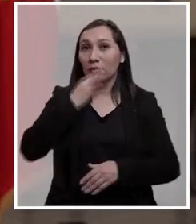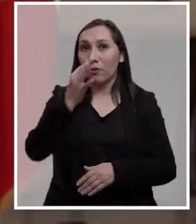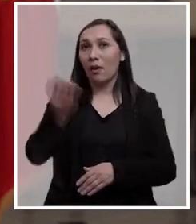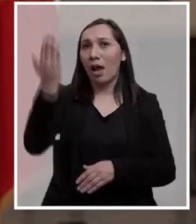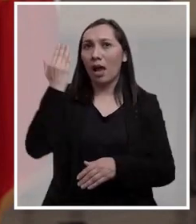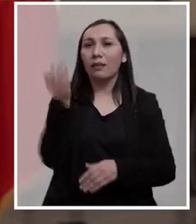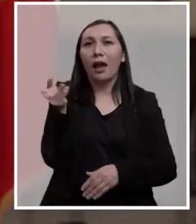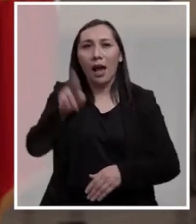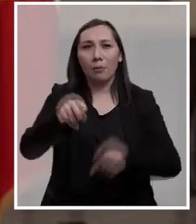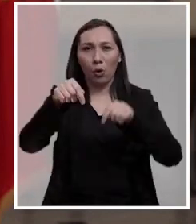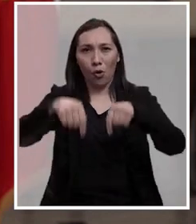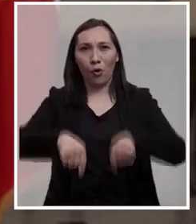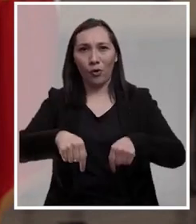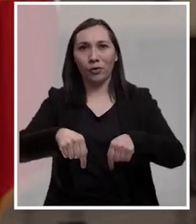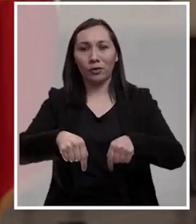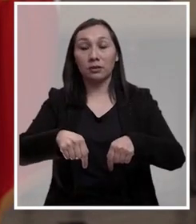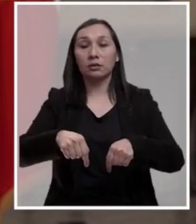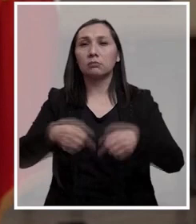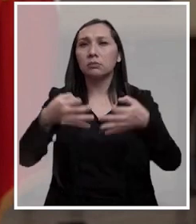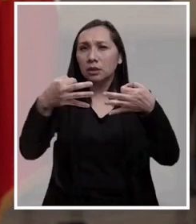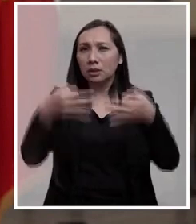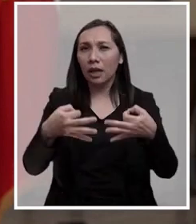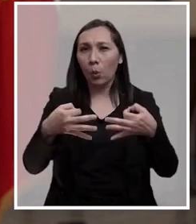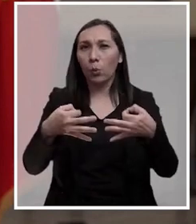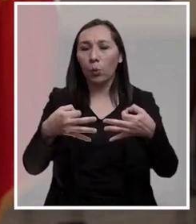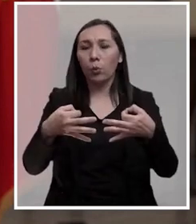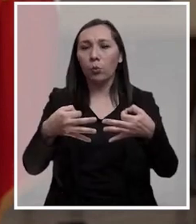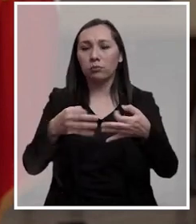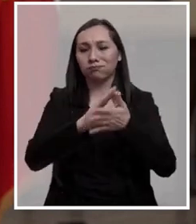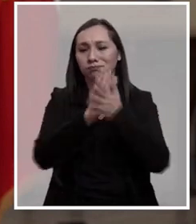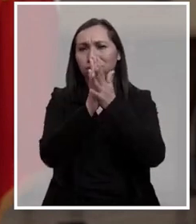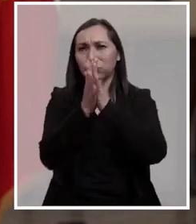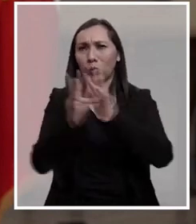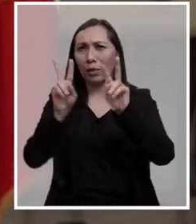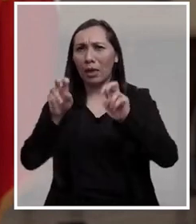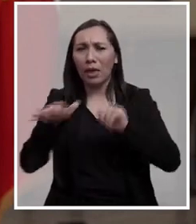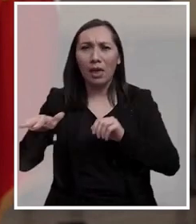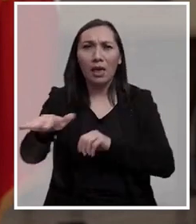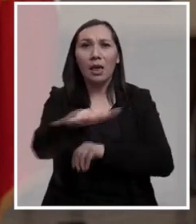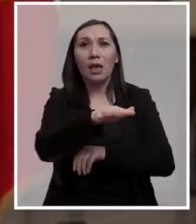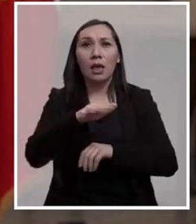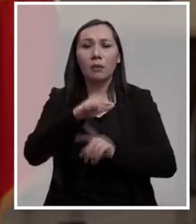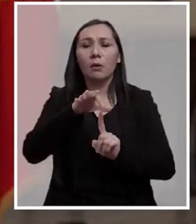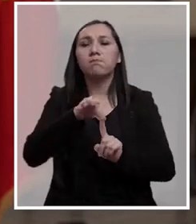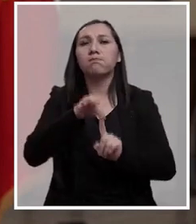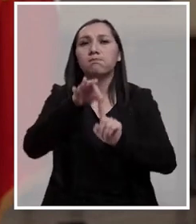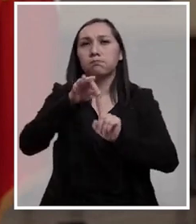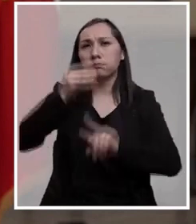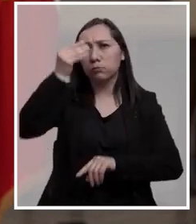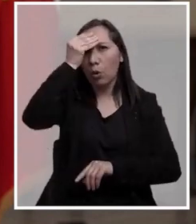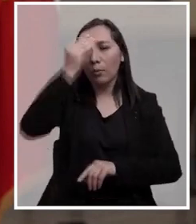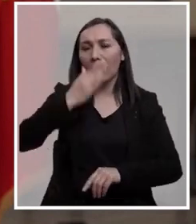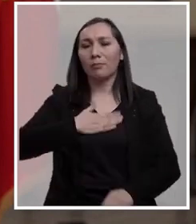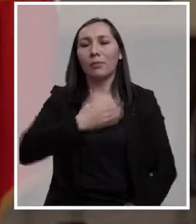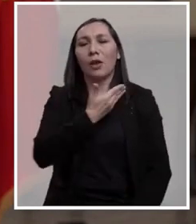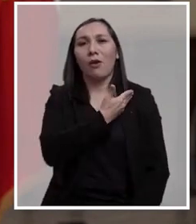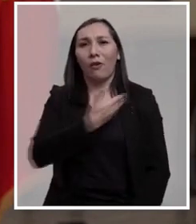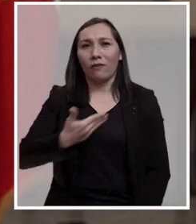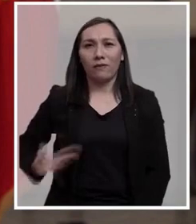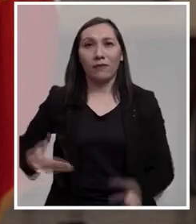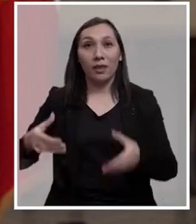y lo repito hoy es la seguridad en todas sus dimensiones la principal prioridad de mi gobierno